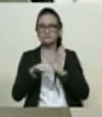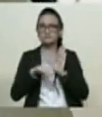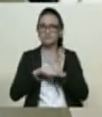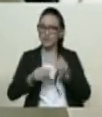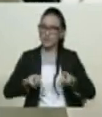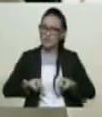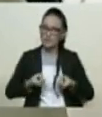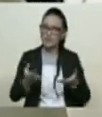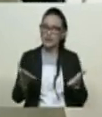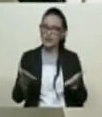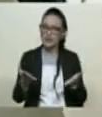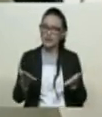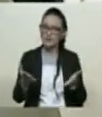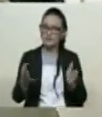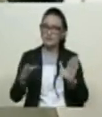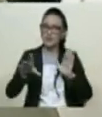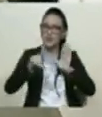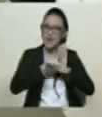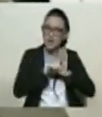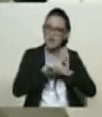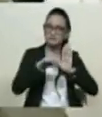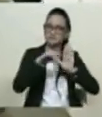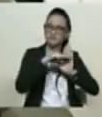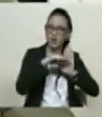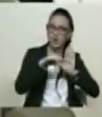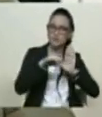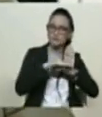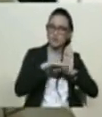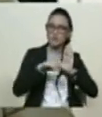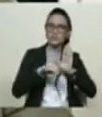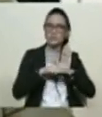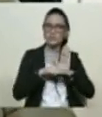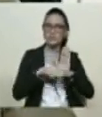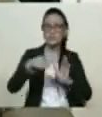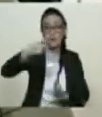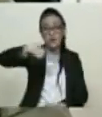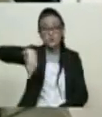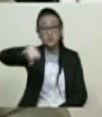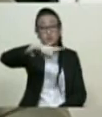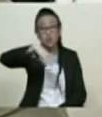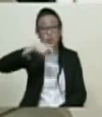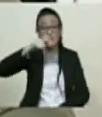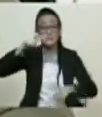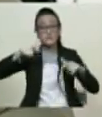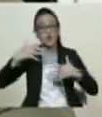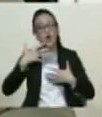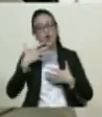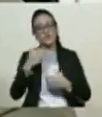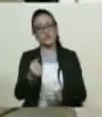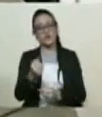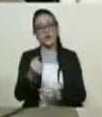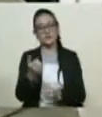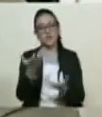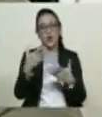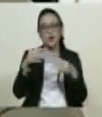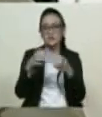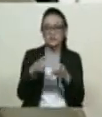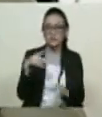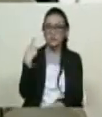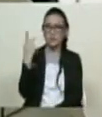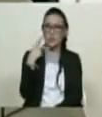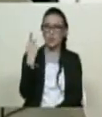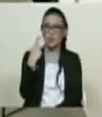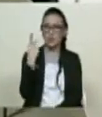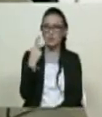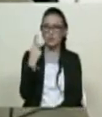las amplias garantías que generen la confianza a los candidatos, a las organizaciones políticas y,